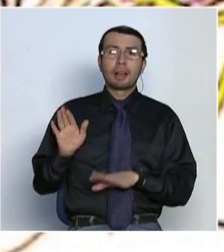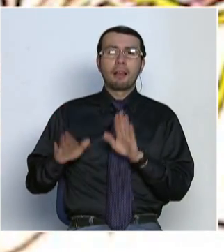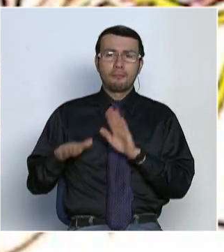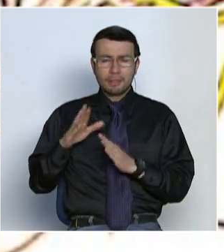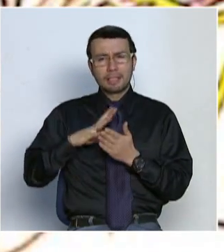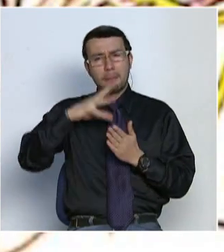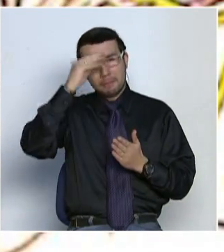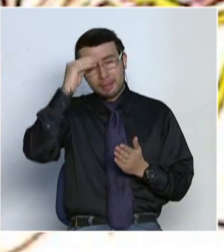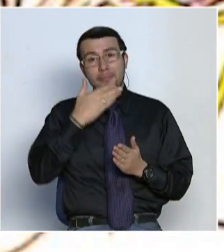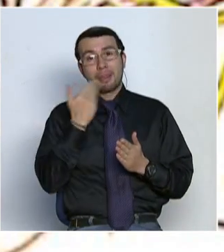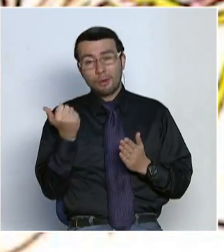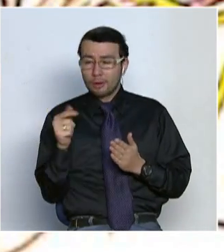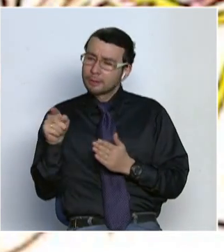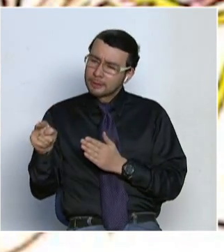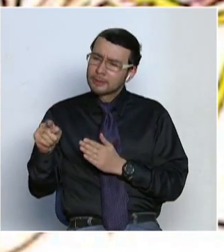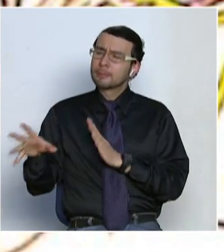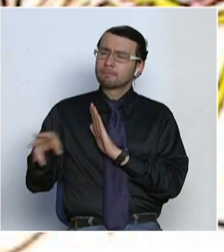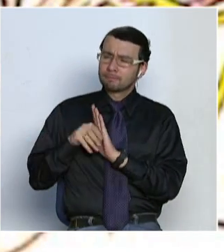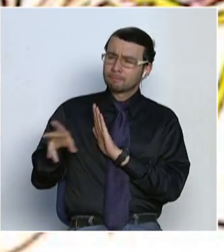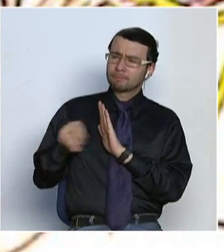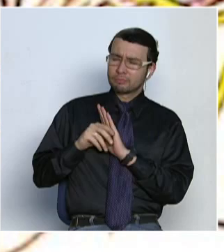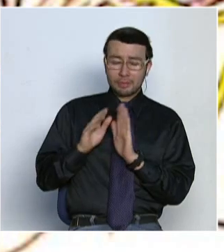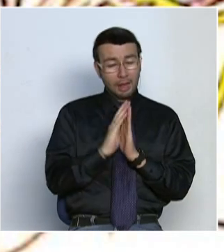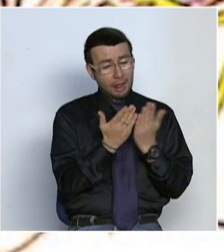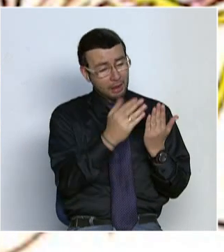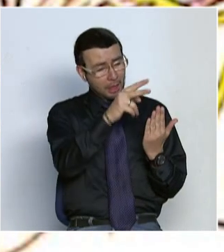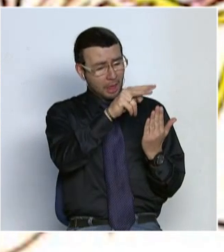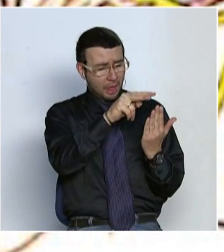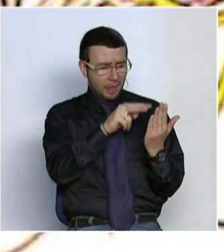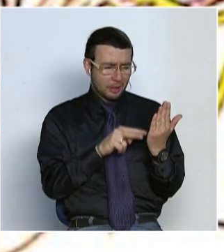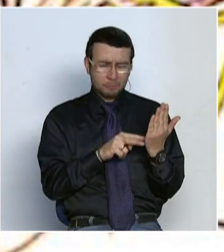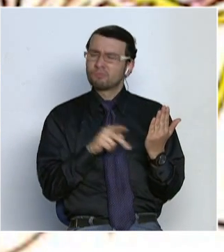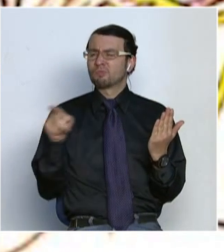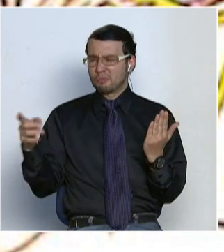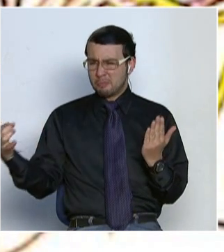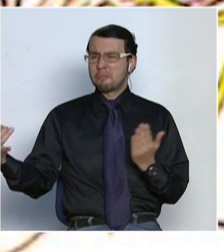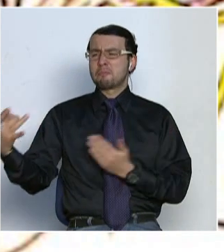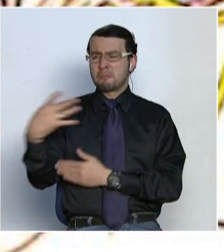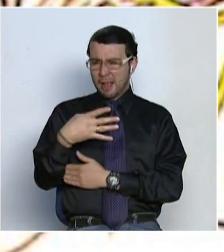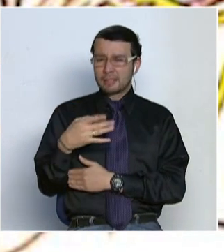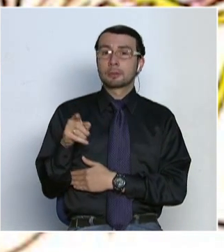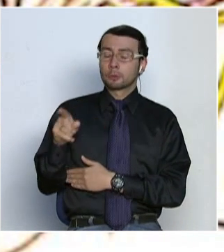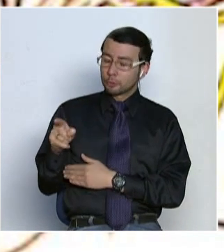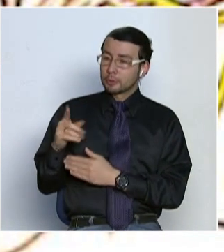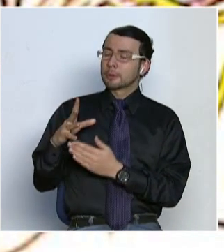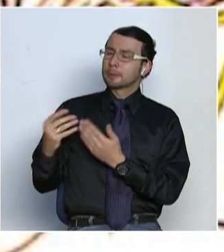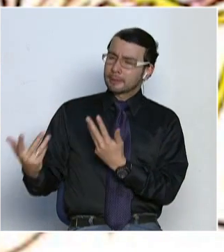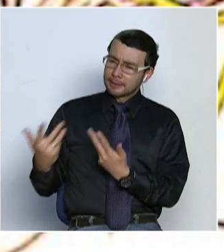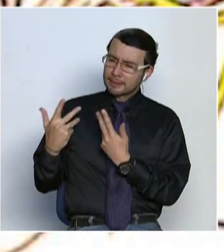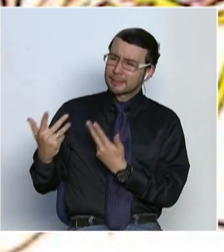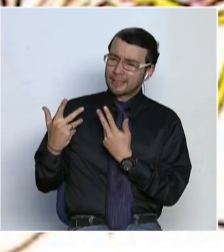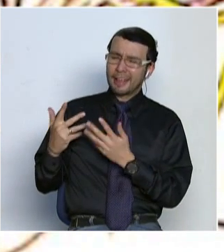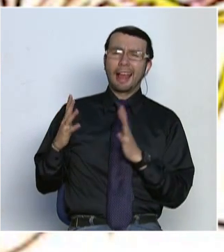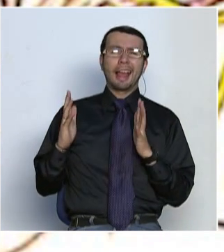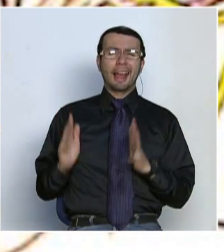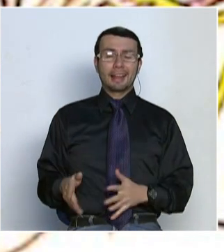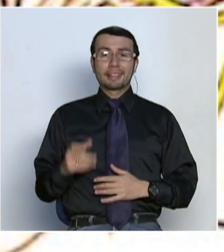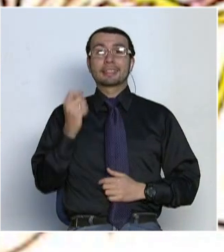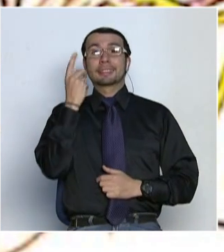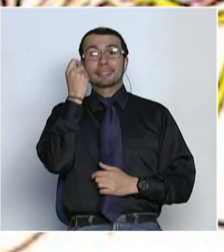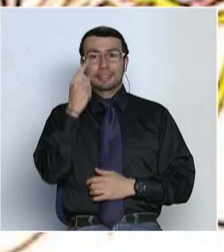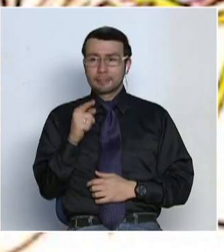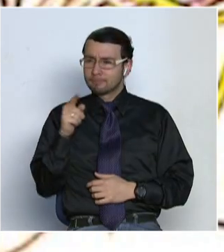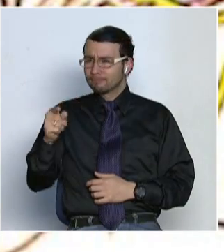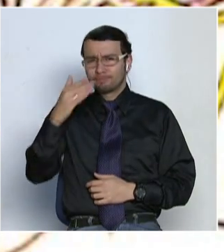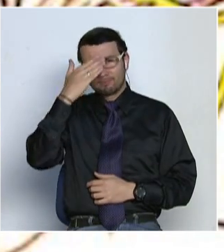libros. Cuando una persona como Luz Helena, que está viendo todo el proceso y se lo cuenta a uno como lo está haciendo, difícilmente uno lo